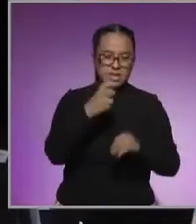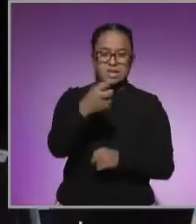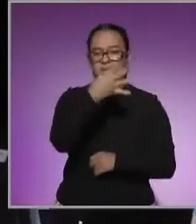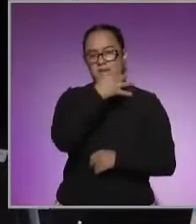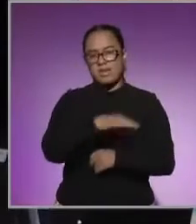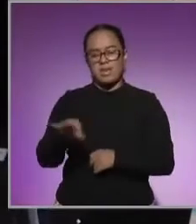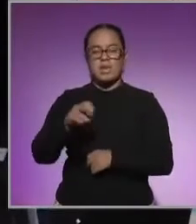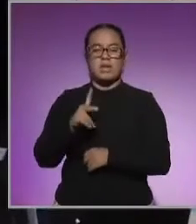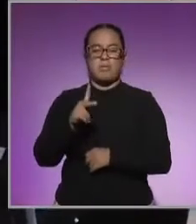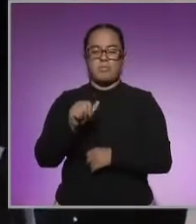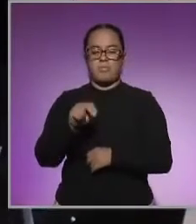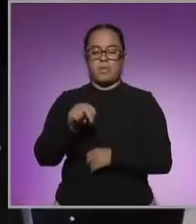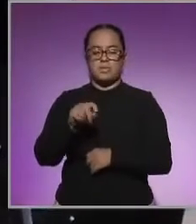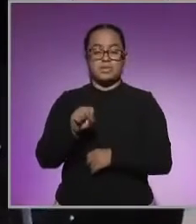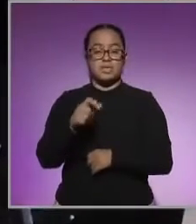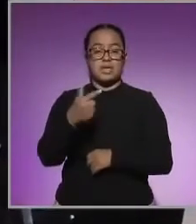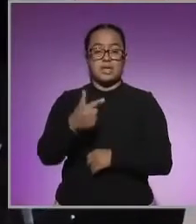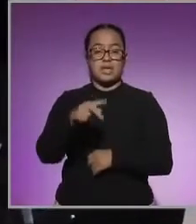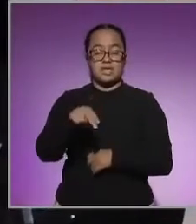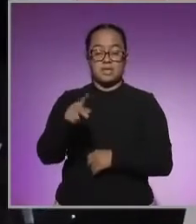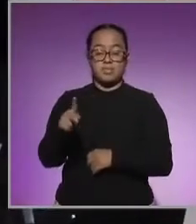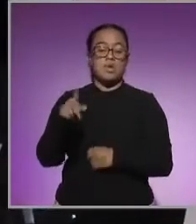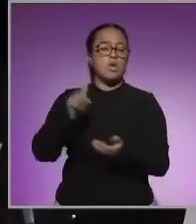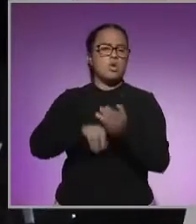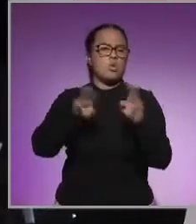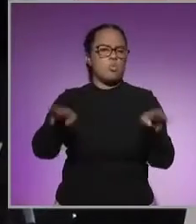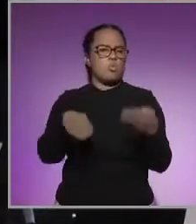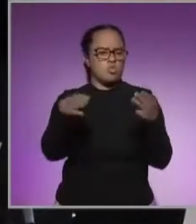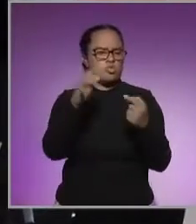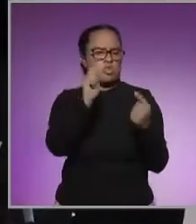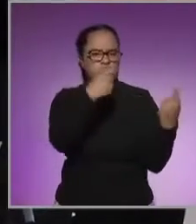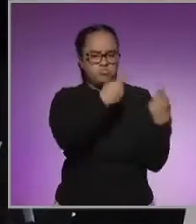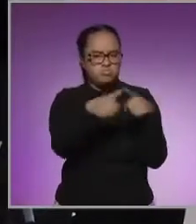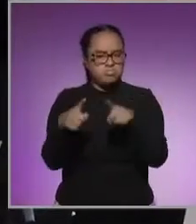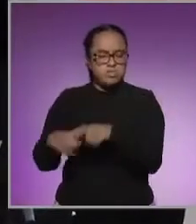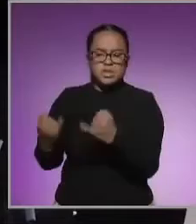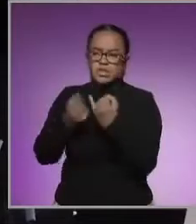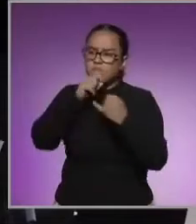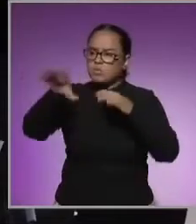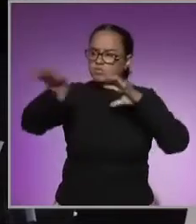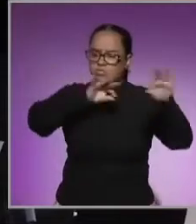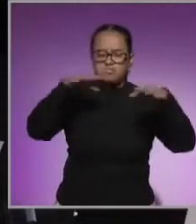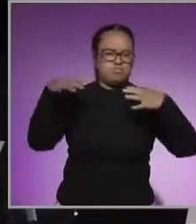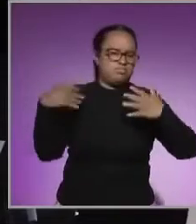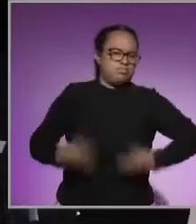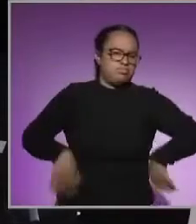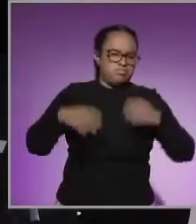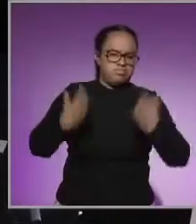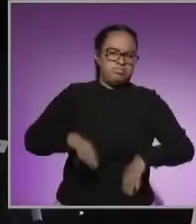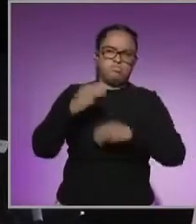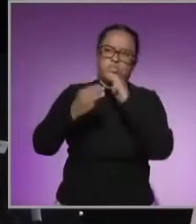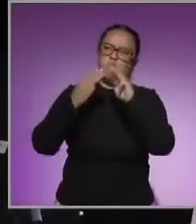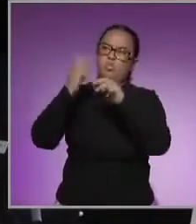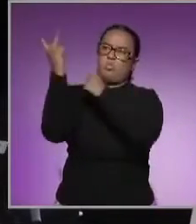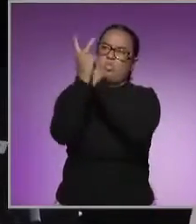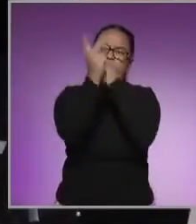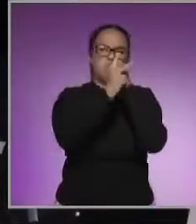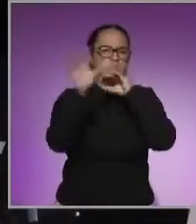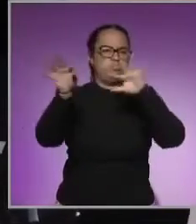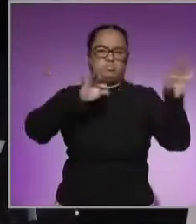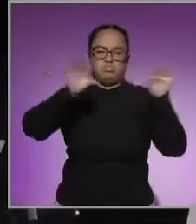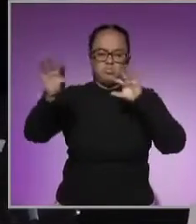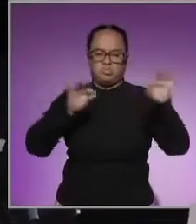pax gnp cinco días de músicas diversas y artistas extraordinarios de todo el mundo